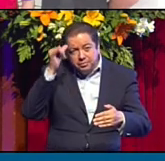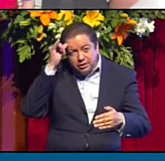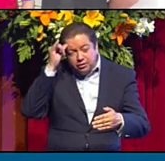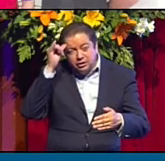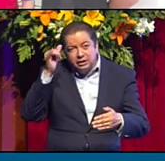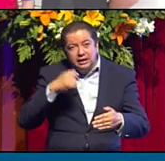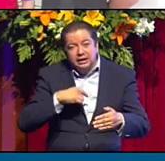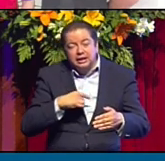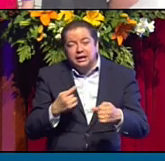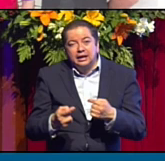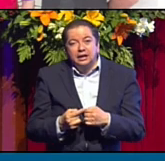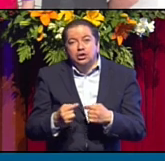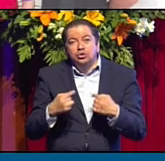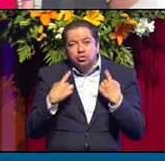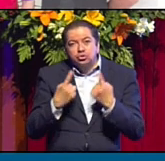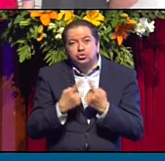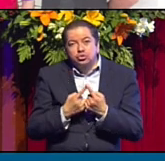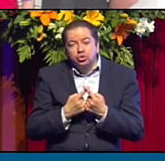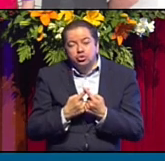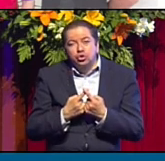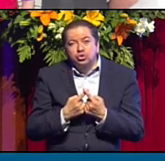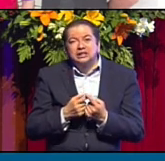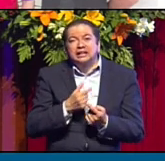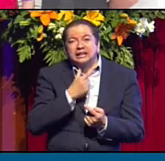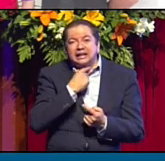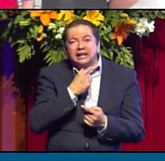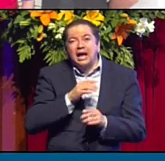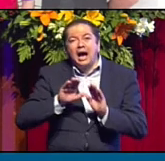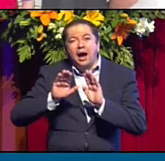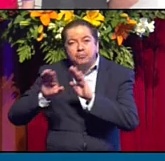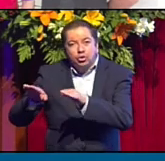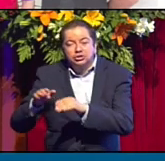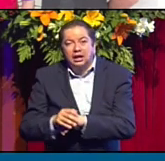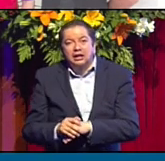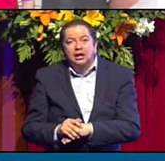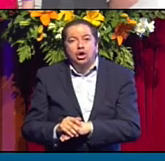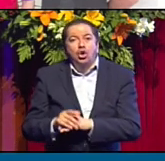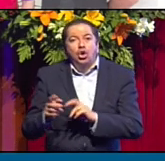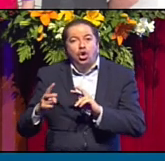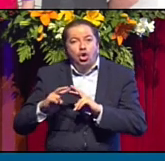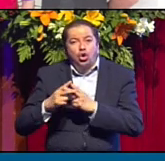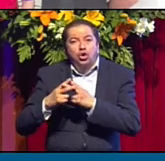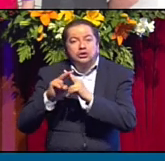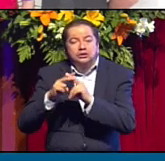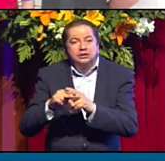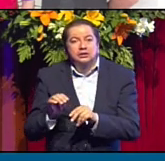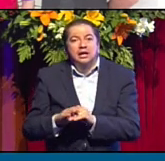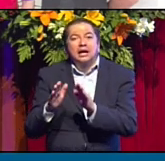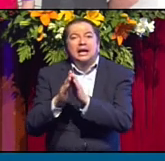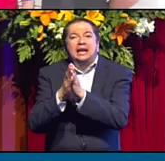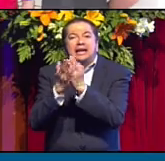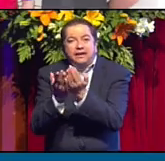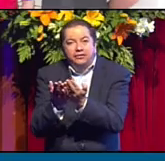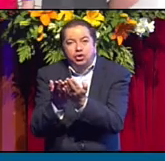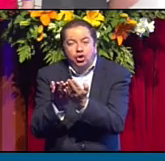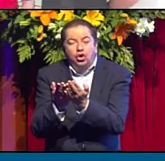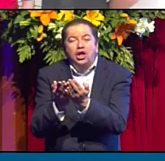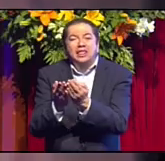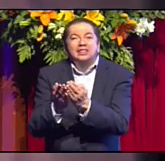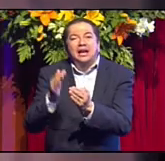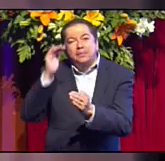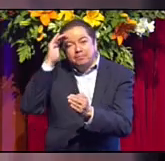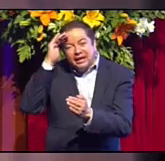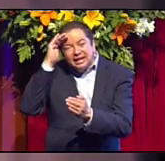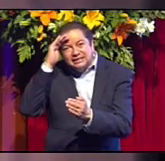Nosotros determinamos apoyar la construcción de un libro. Y ese libro es la experiencia de